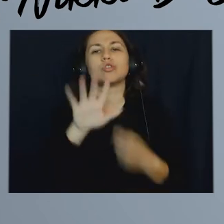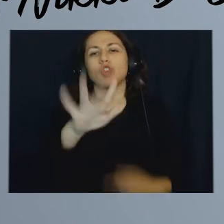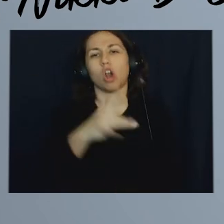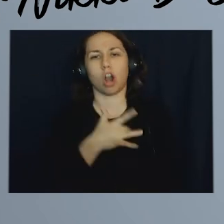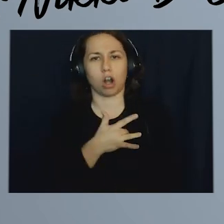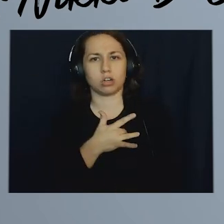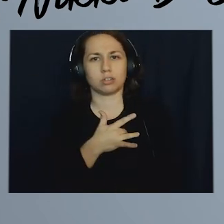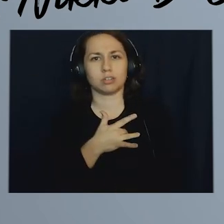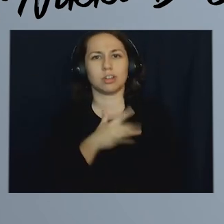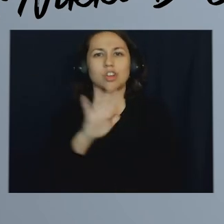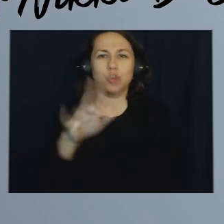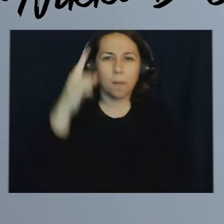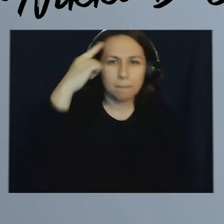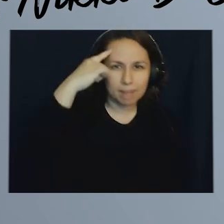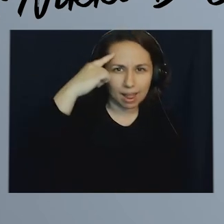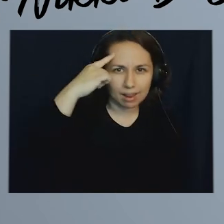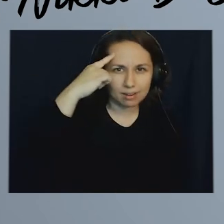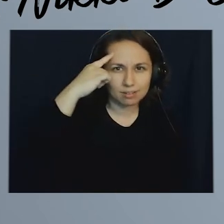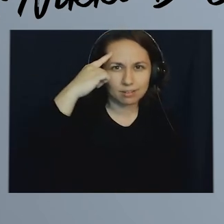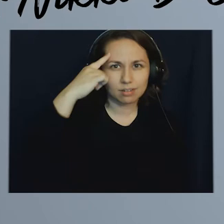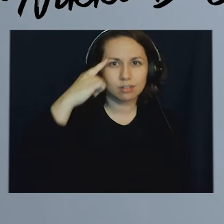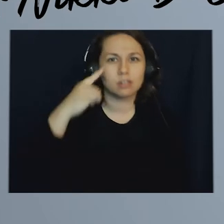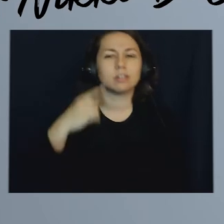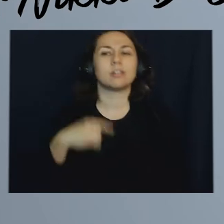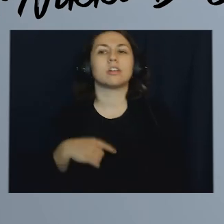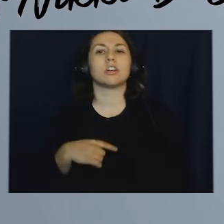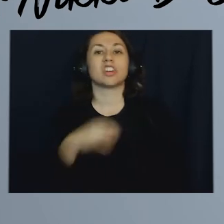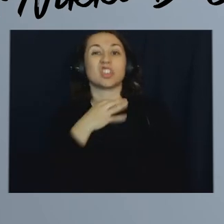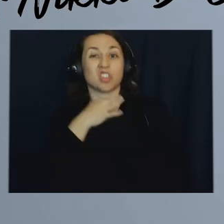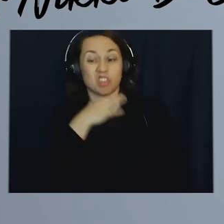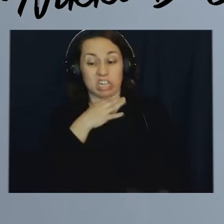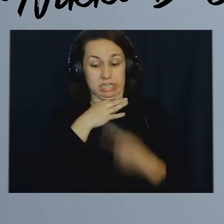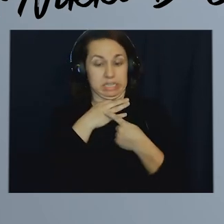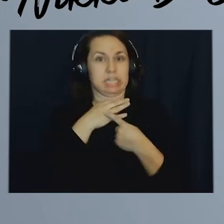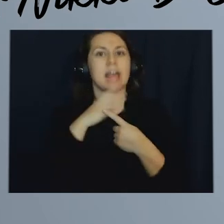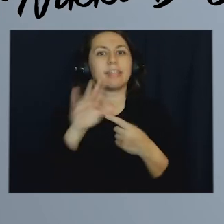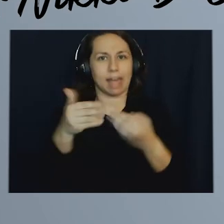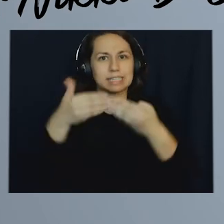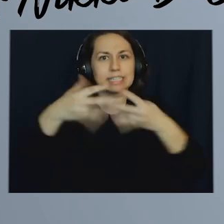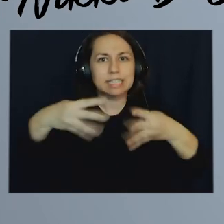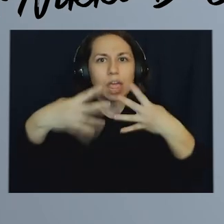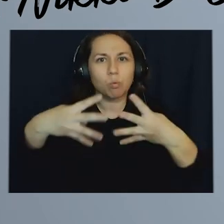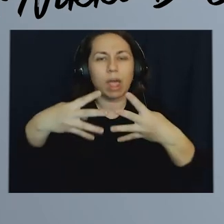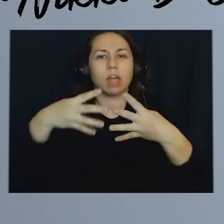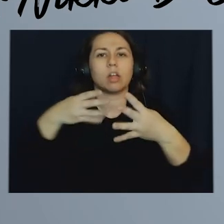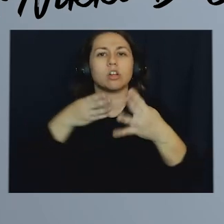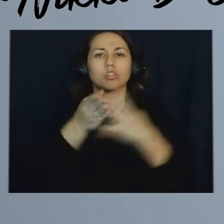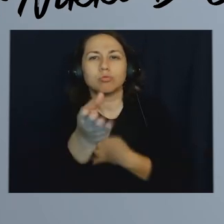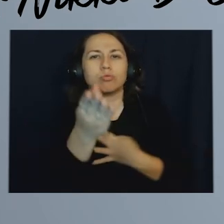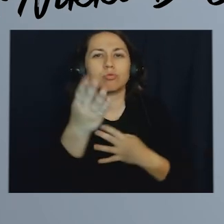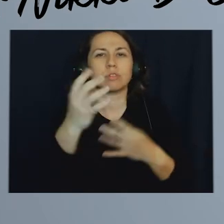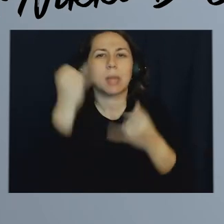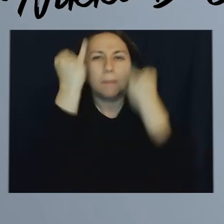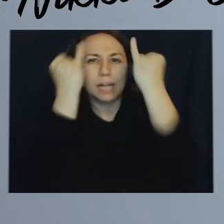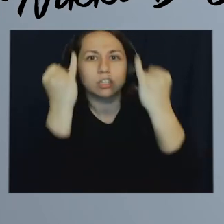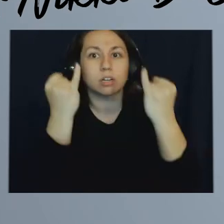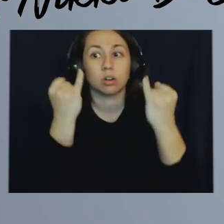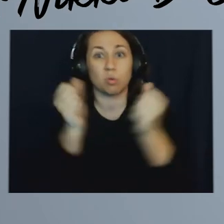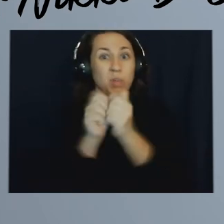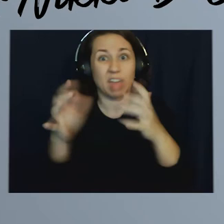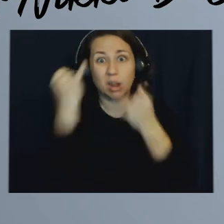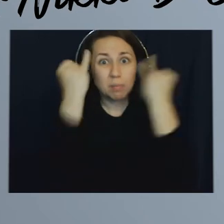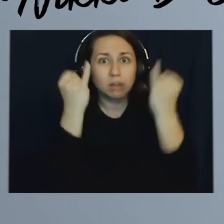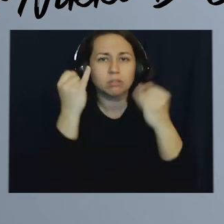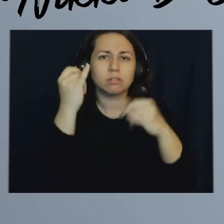de imaginar y nunca dejes de saber que eres invaluable y que eres un don para la humanidad.